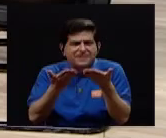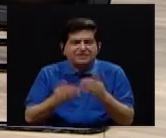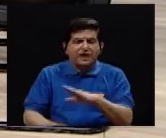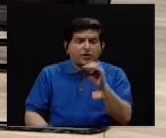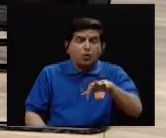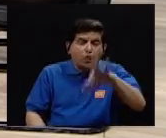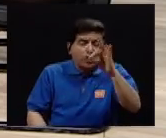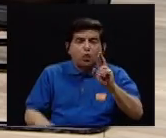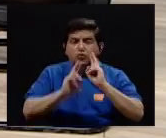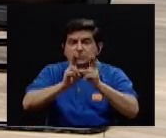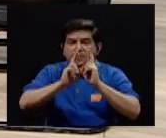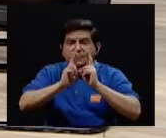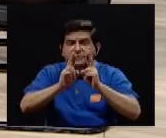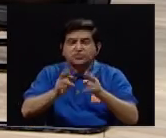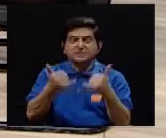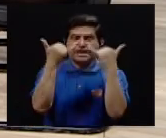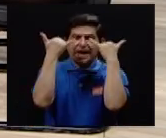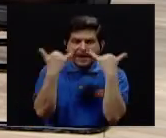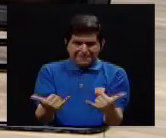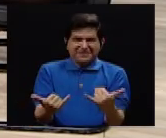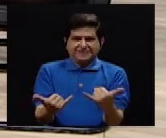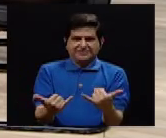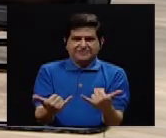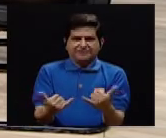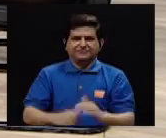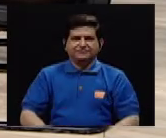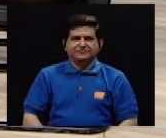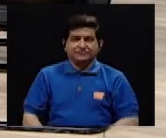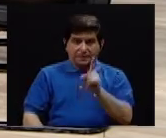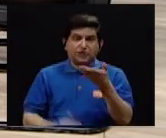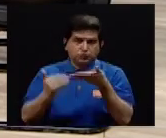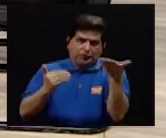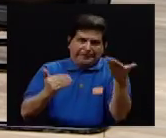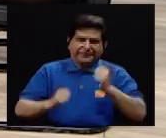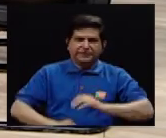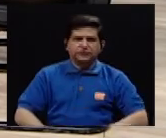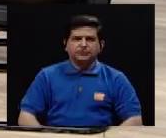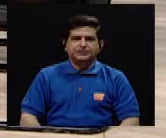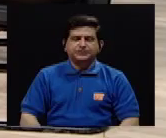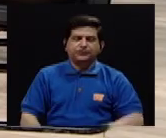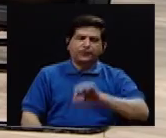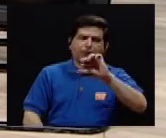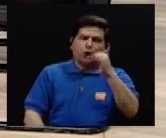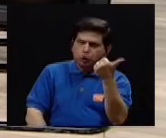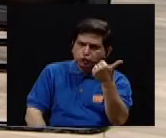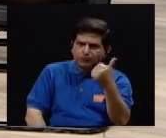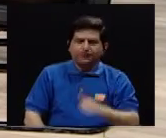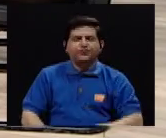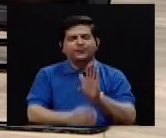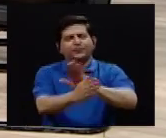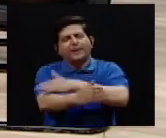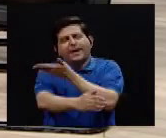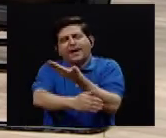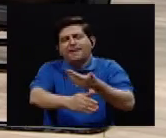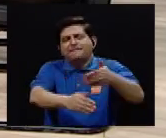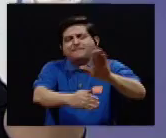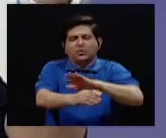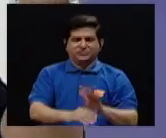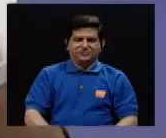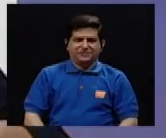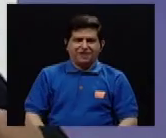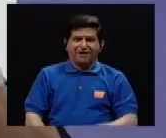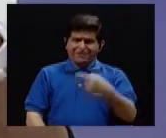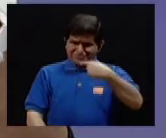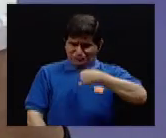de encontrar respuesta al presente. Bueno, ese es un elemento. El otro es la música.